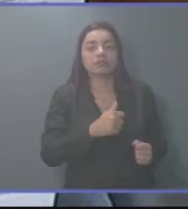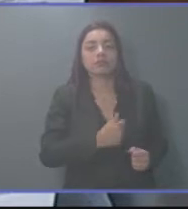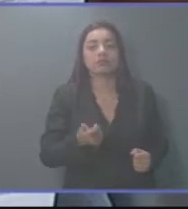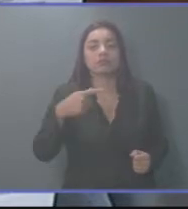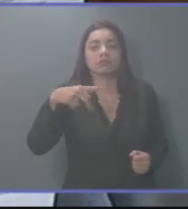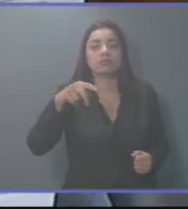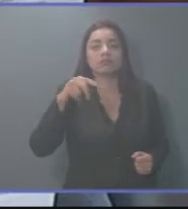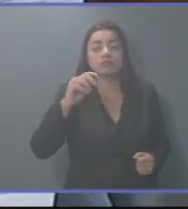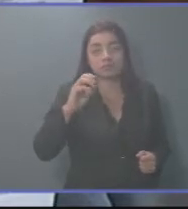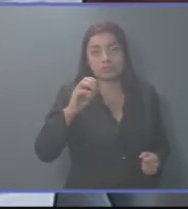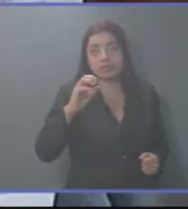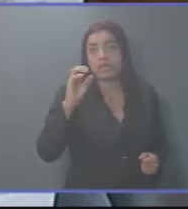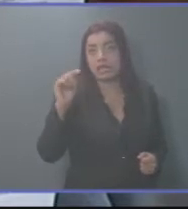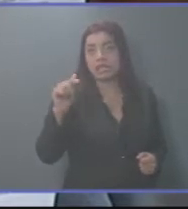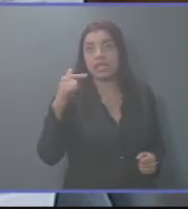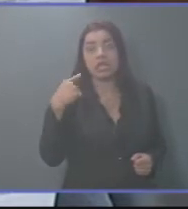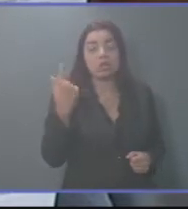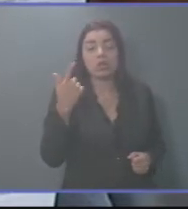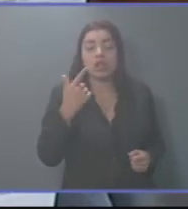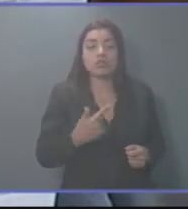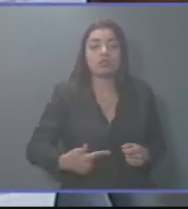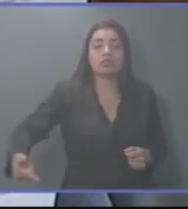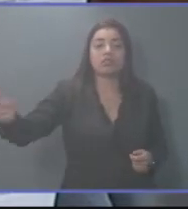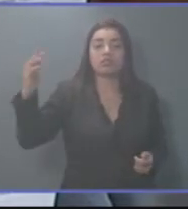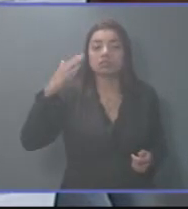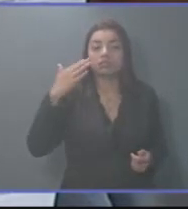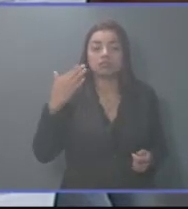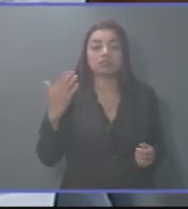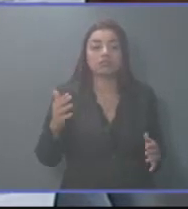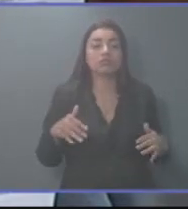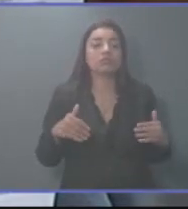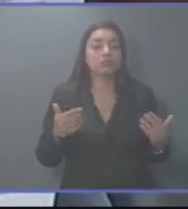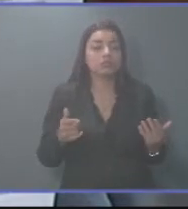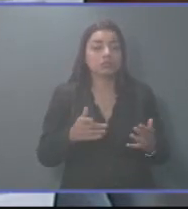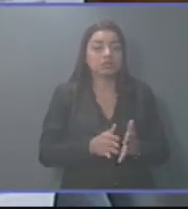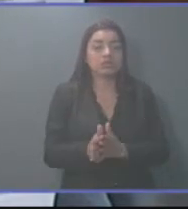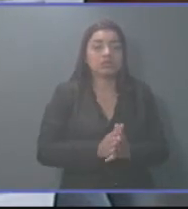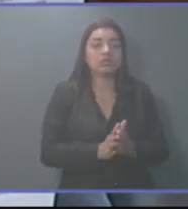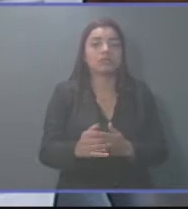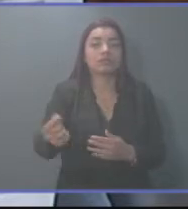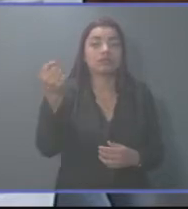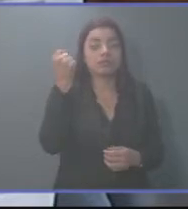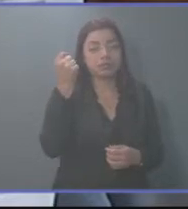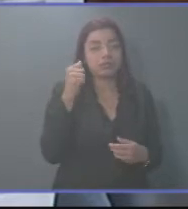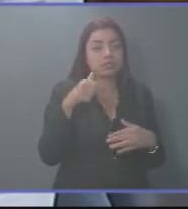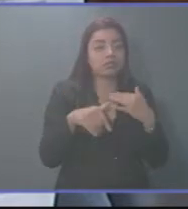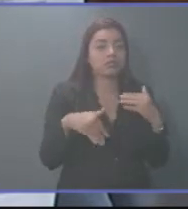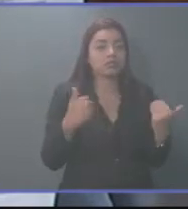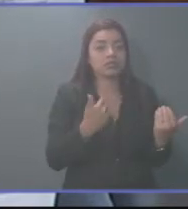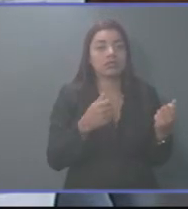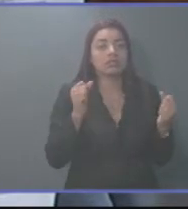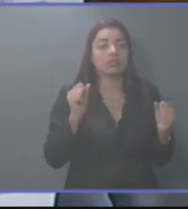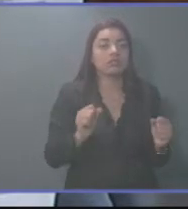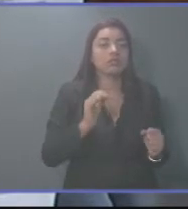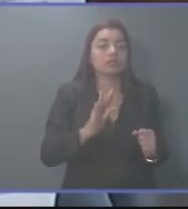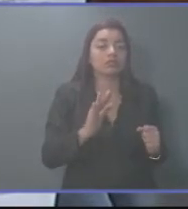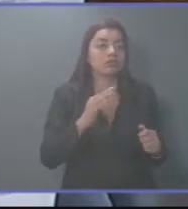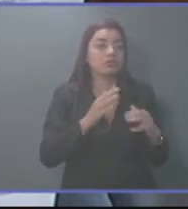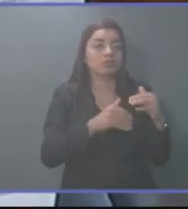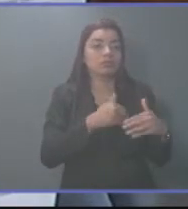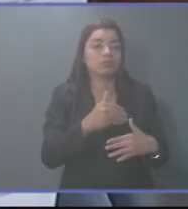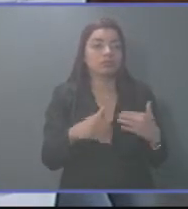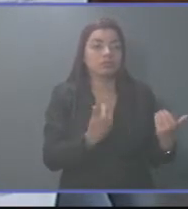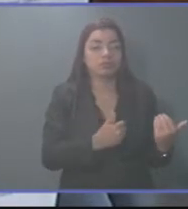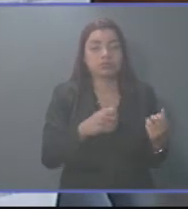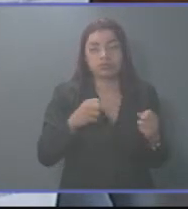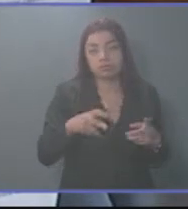policiales y solo como bases rurales, razón por la cual que la importancia del área rural conlleva su propio principio